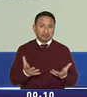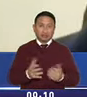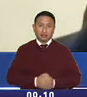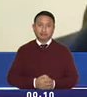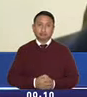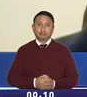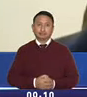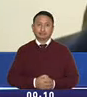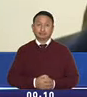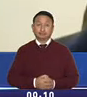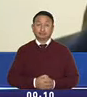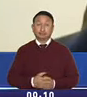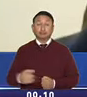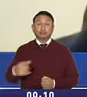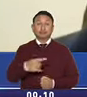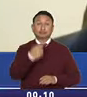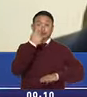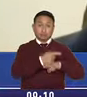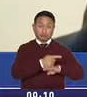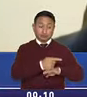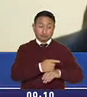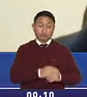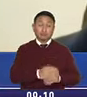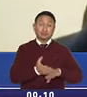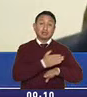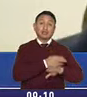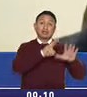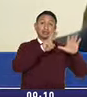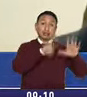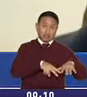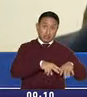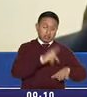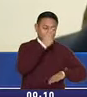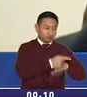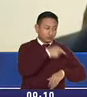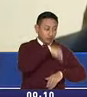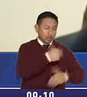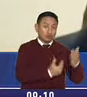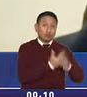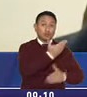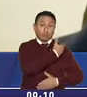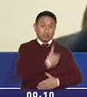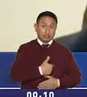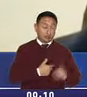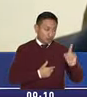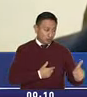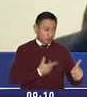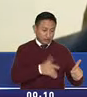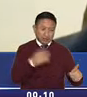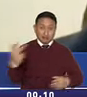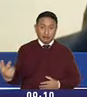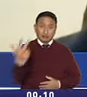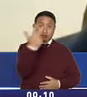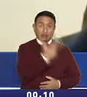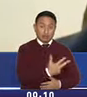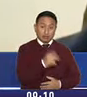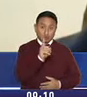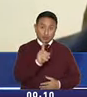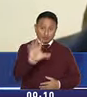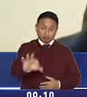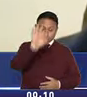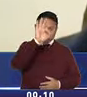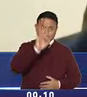Judicatura. Un fallo constitucional que ordenó hace 7 meses que se nombre de la terna que remita el presidente